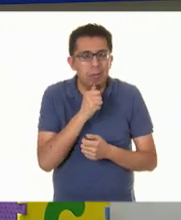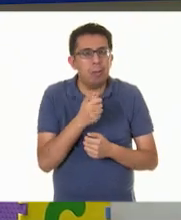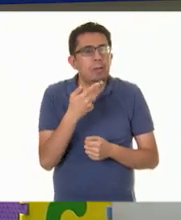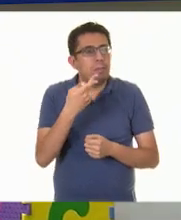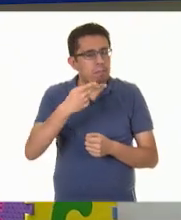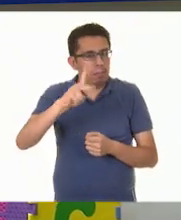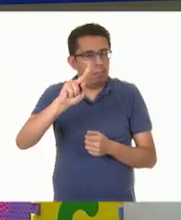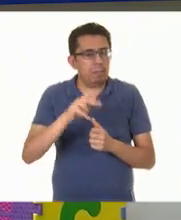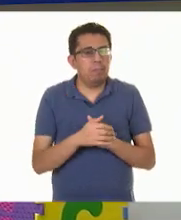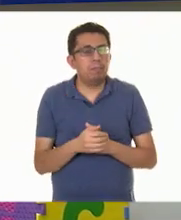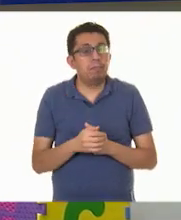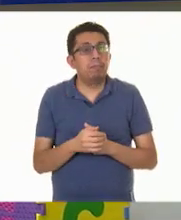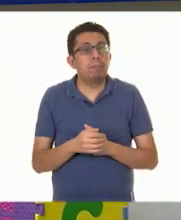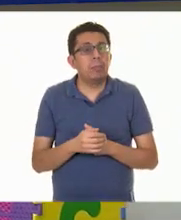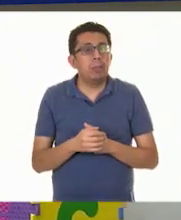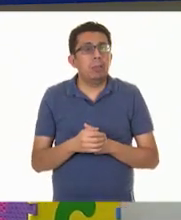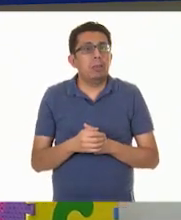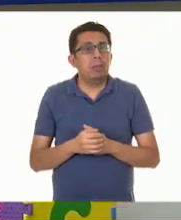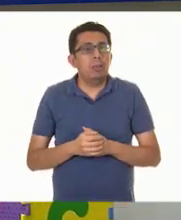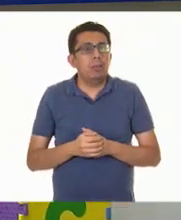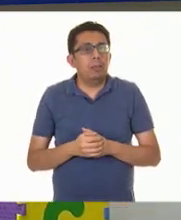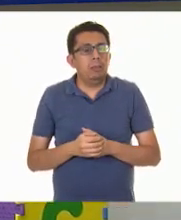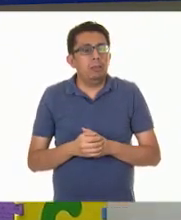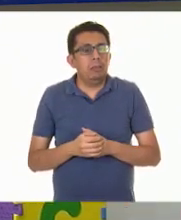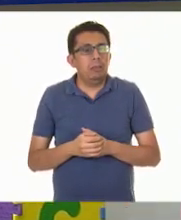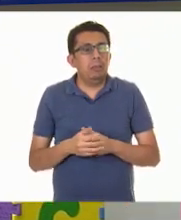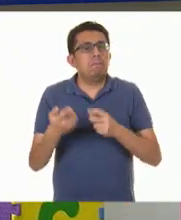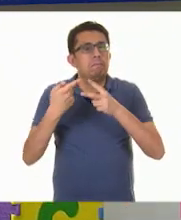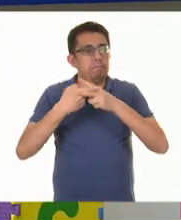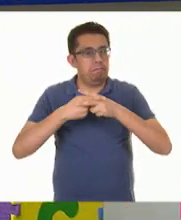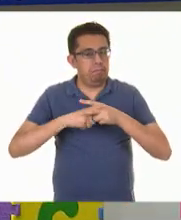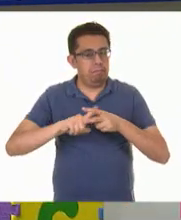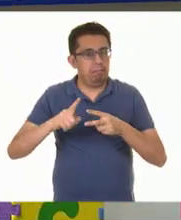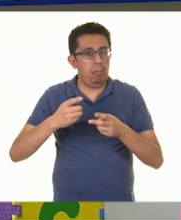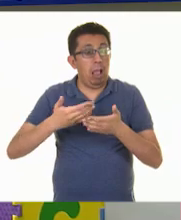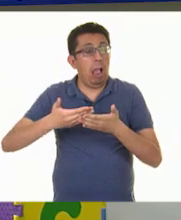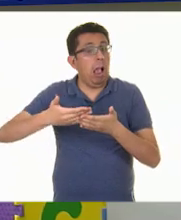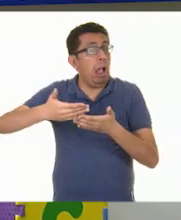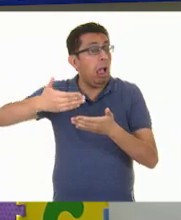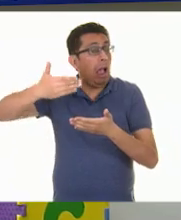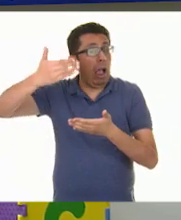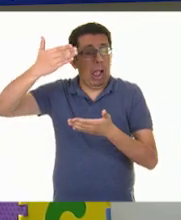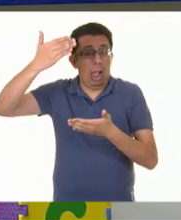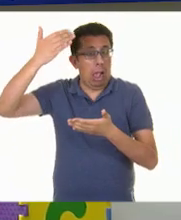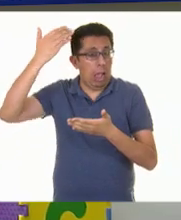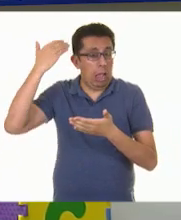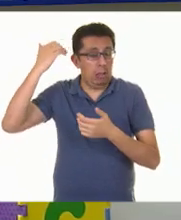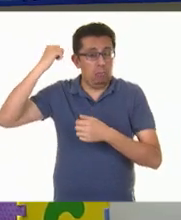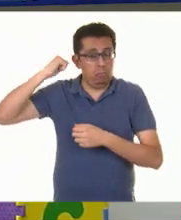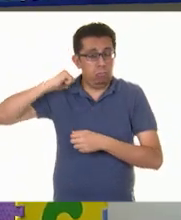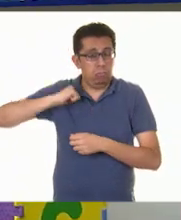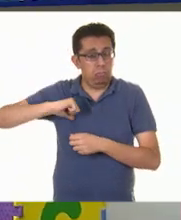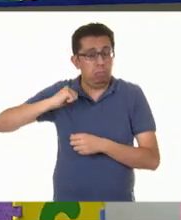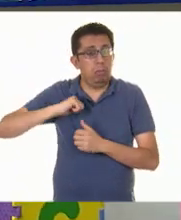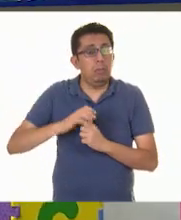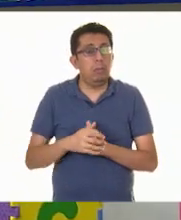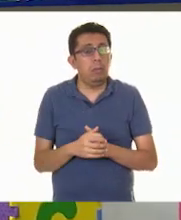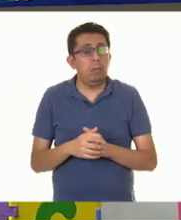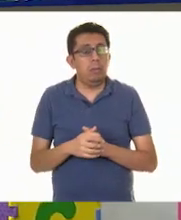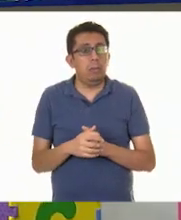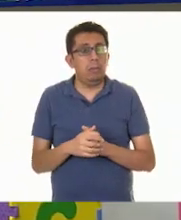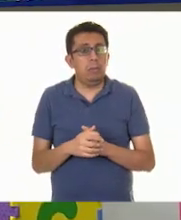Pero, de hecho, comenzamos muchísimo antes, en las culturas prehispánicas, porque existía